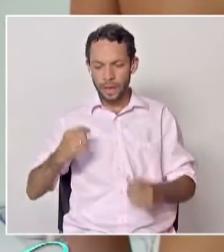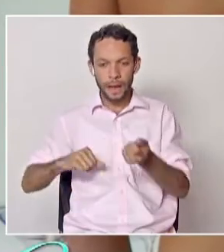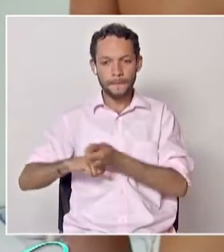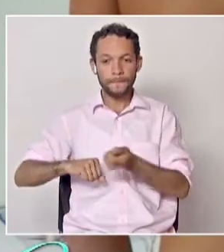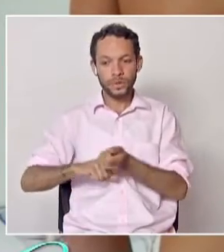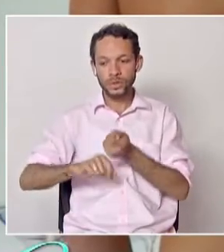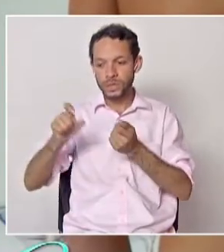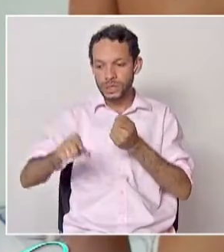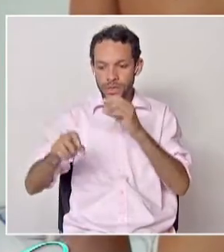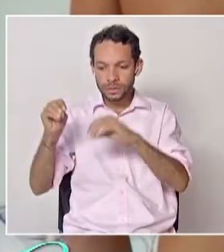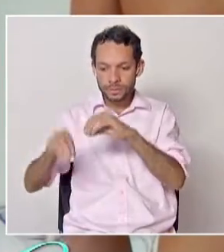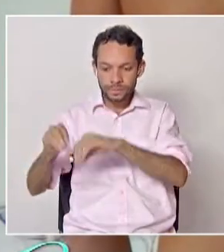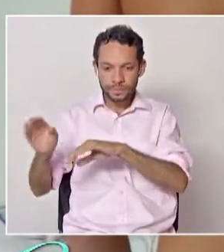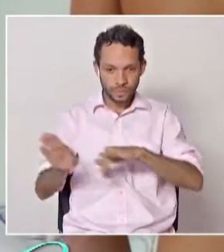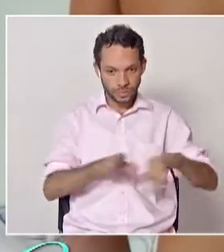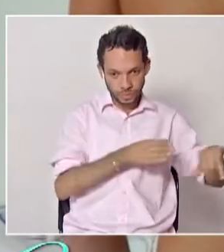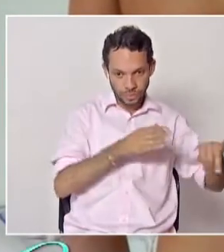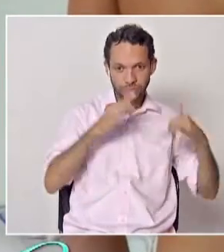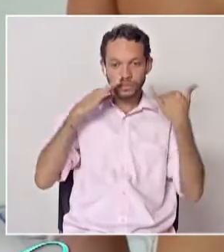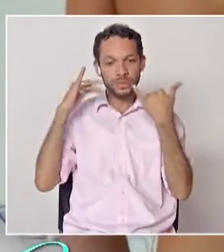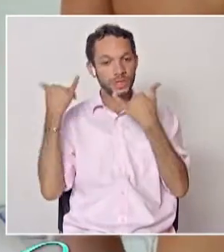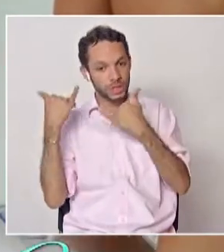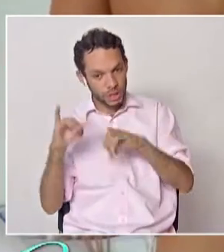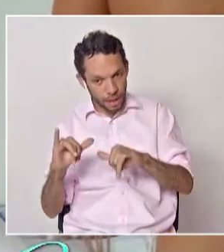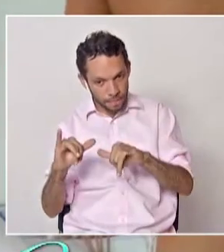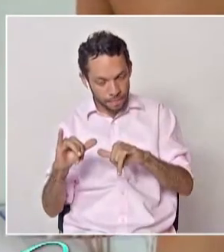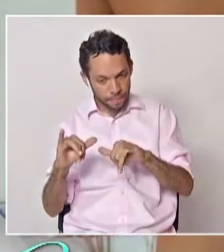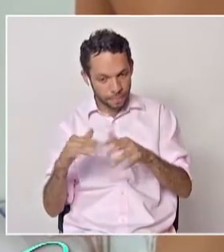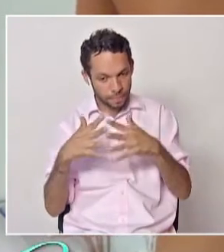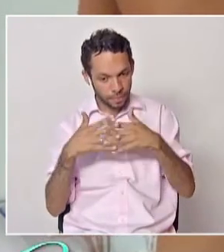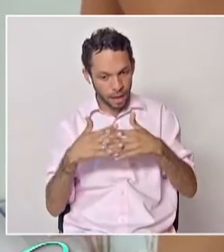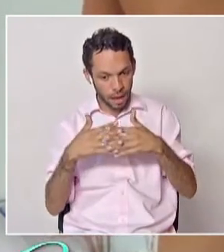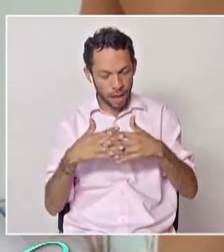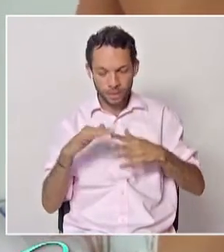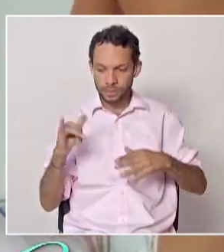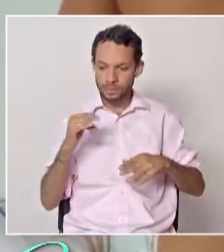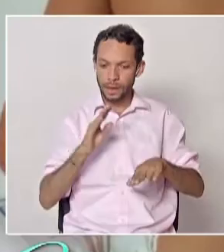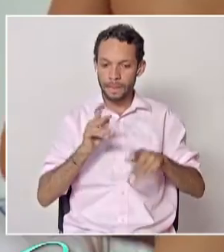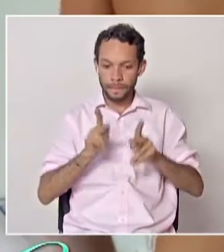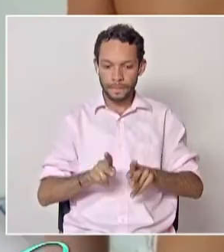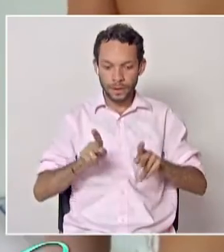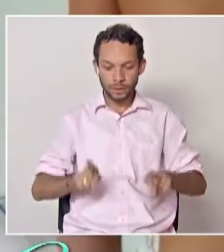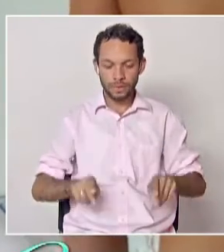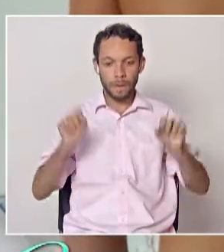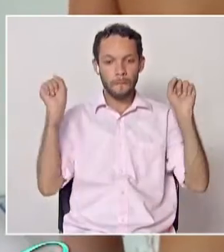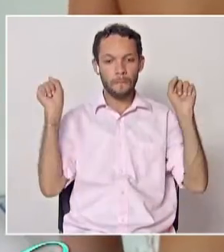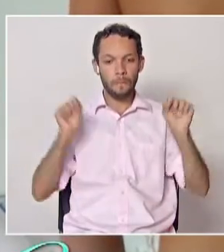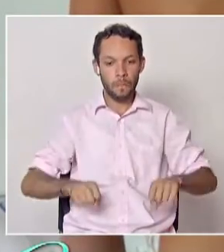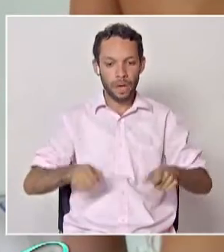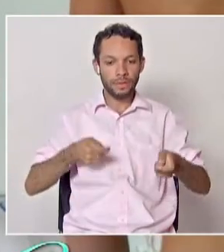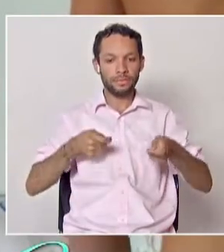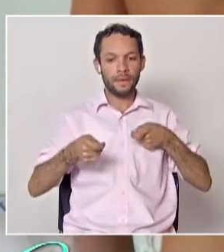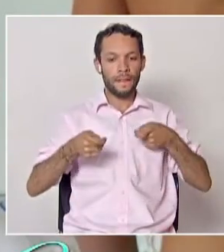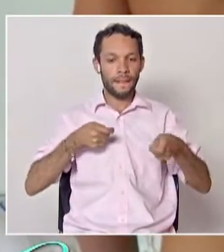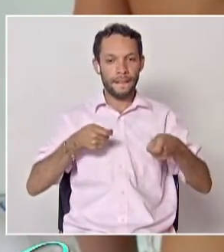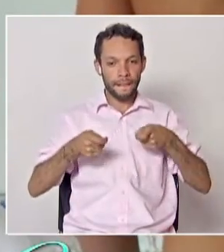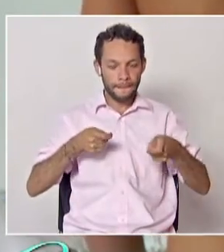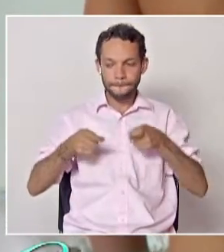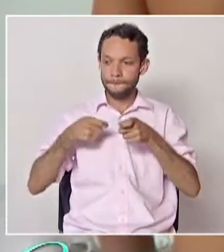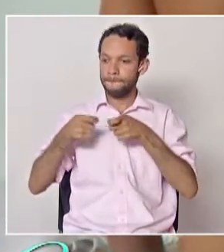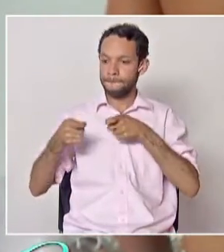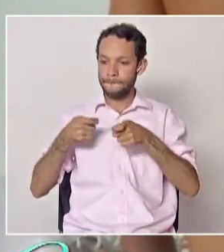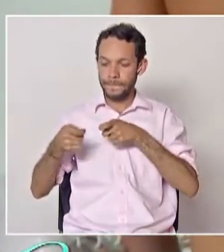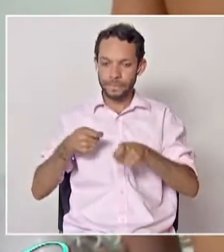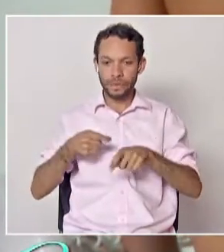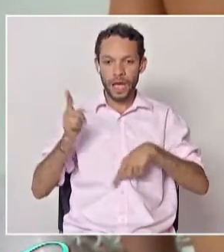Claro. Bueno, entonces después de ya tener todos los elementos en la mano, entonces ya uno dice, el paciente le puede hacer una manipulación, eso es como el que se va a inyectar